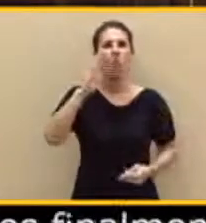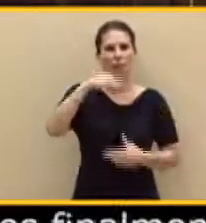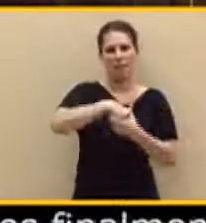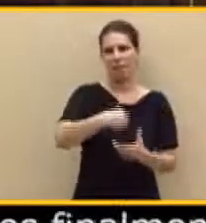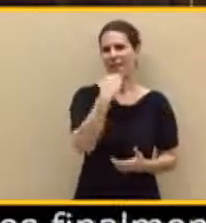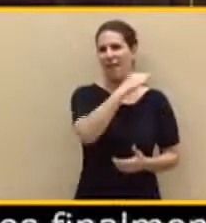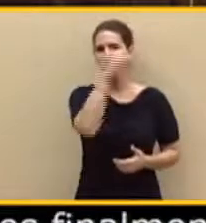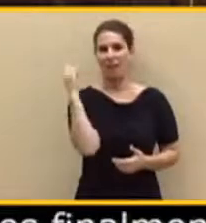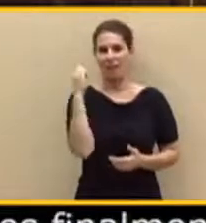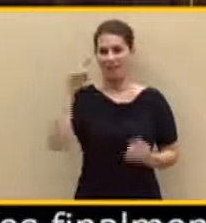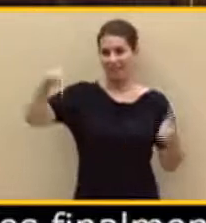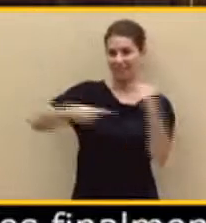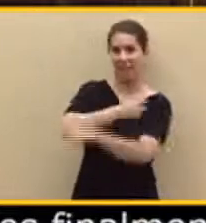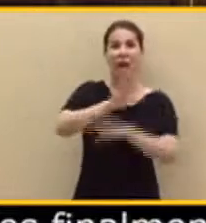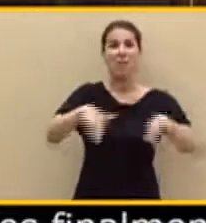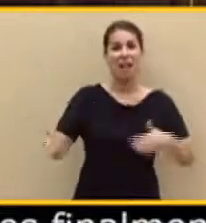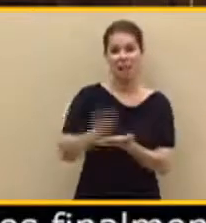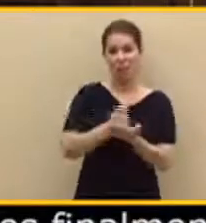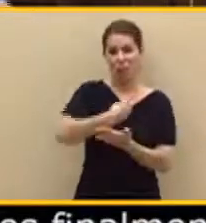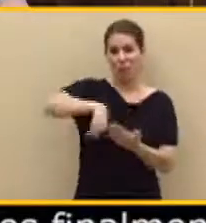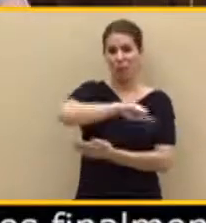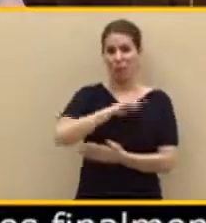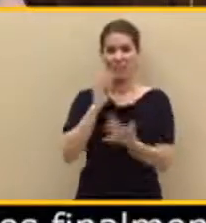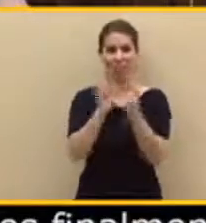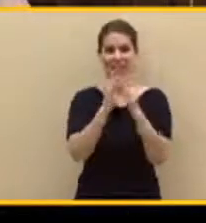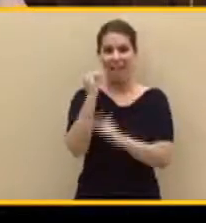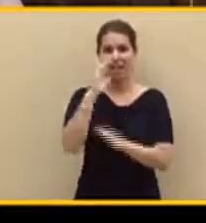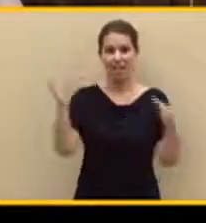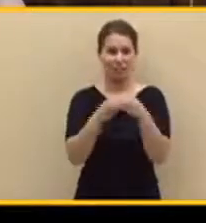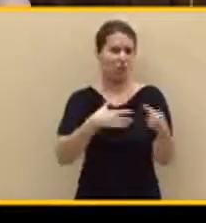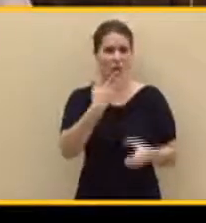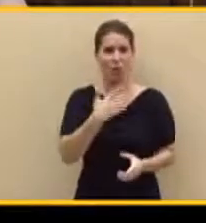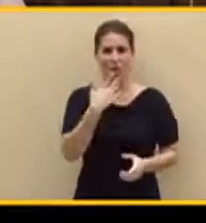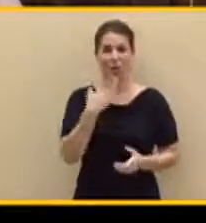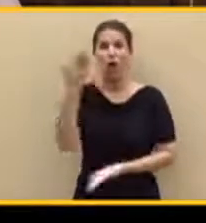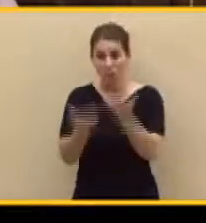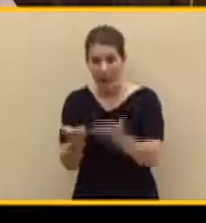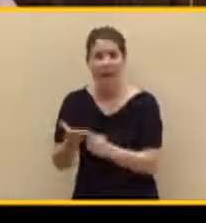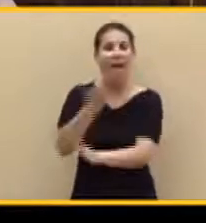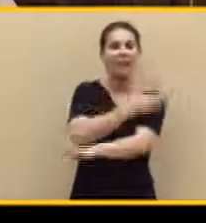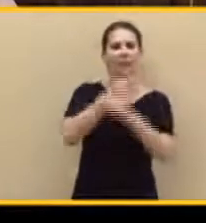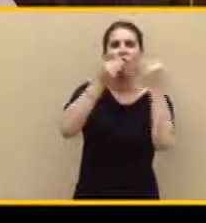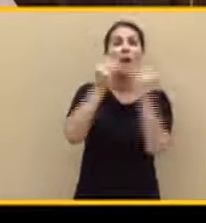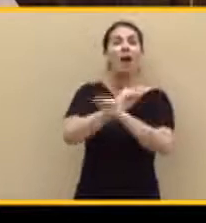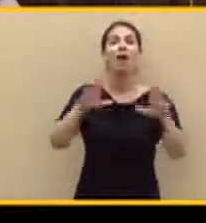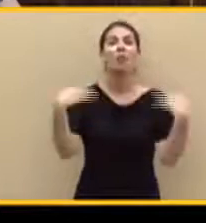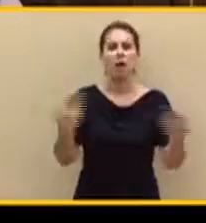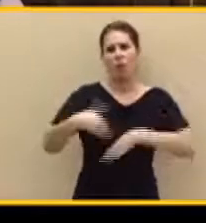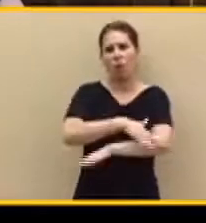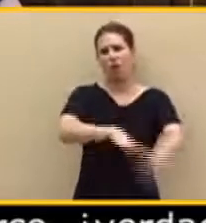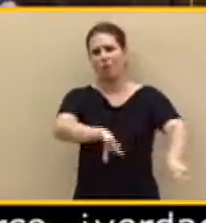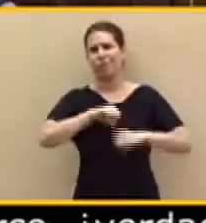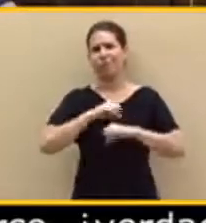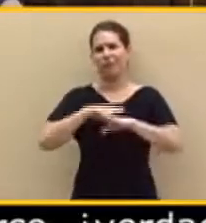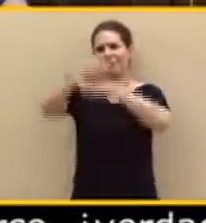mismo barco, ¿verdad? Claro que, comparado con todo lo anterior, pues nada mejor que estar al frente del Ejecutivo y poder imponer al conjunto del país una